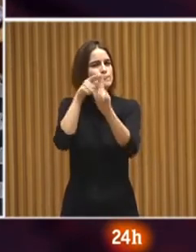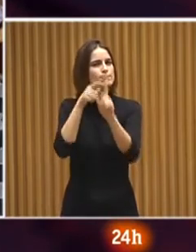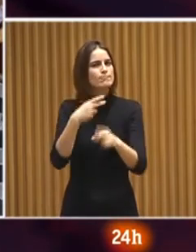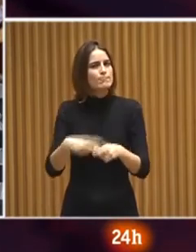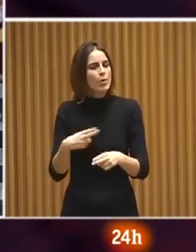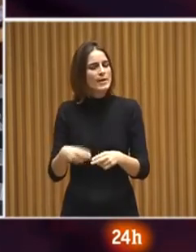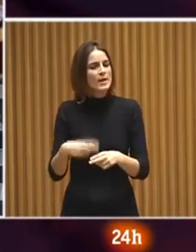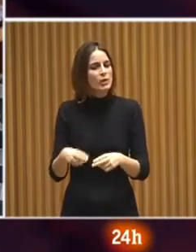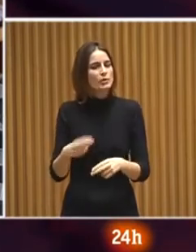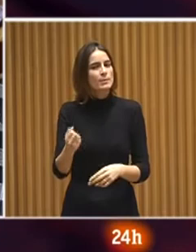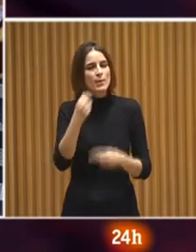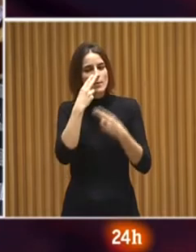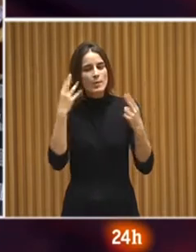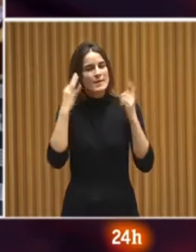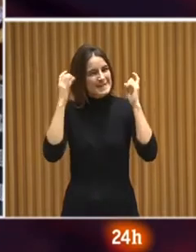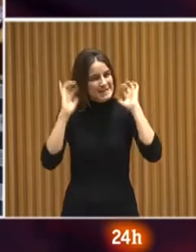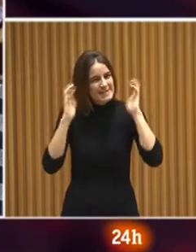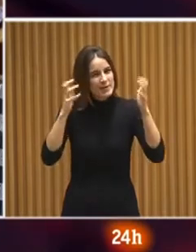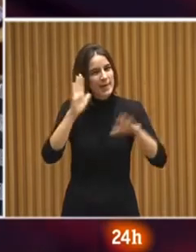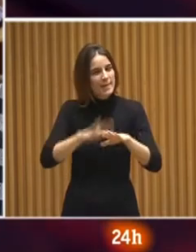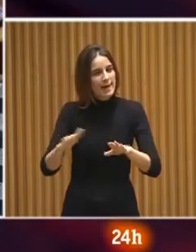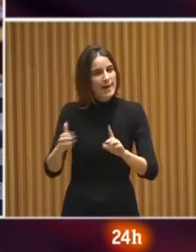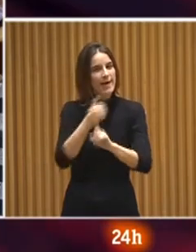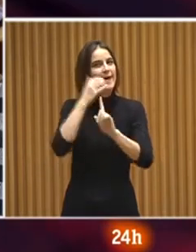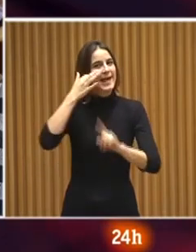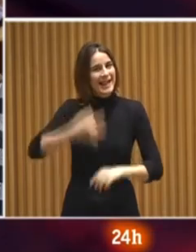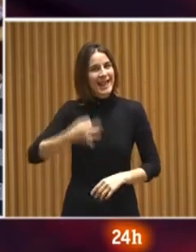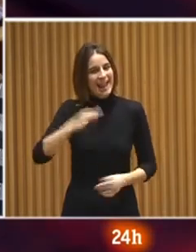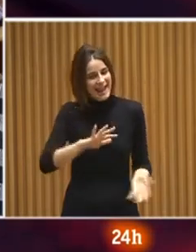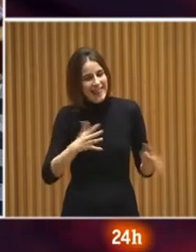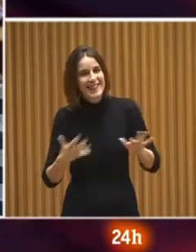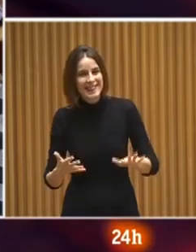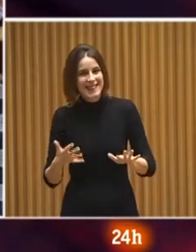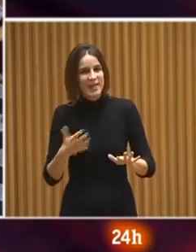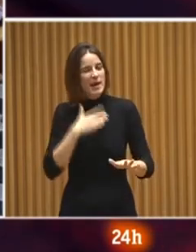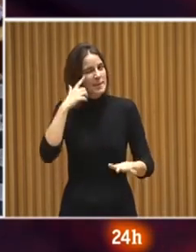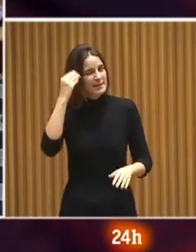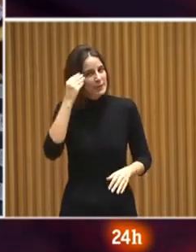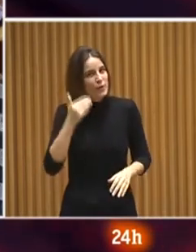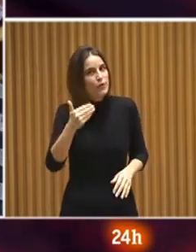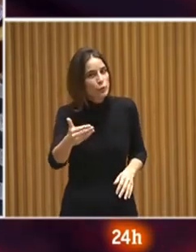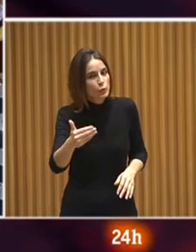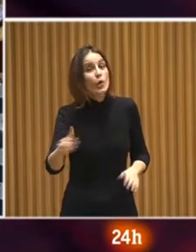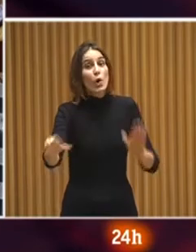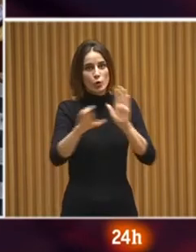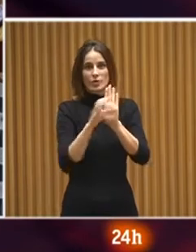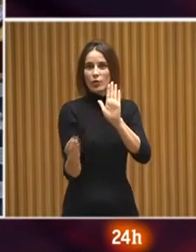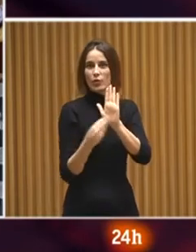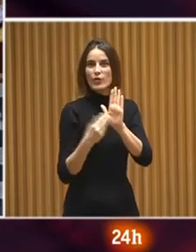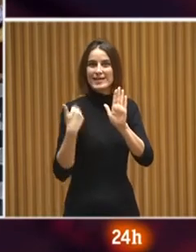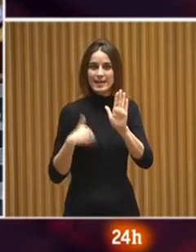realidad, y los fijaron en el texto de la Constitución. Esos objetivos siguen ahí y siguen interpelando a